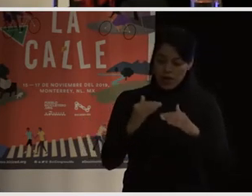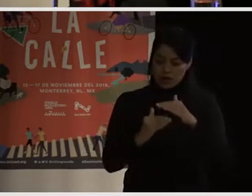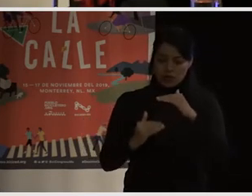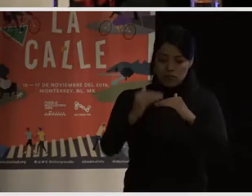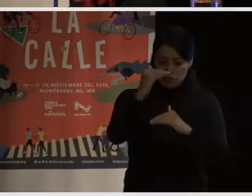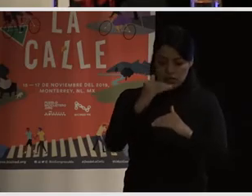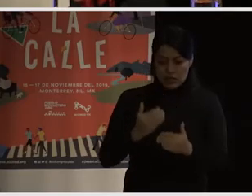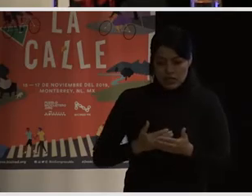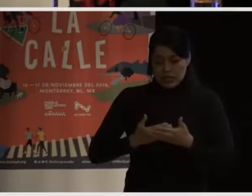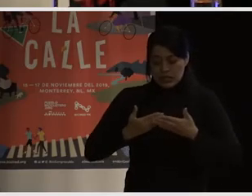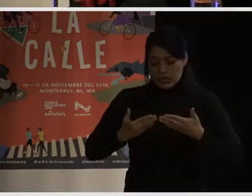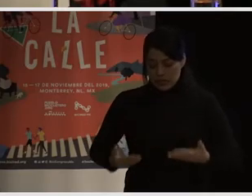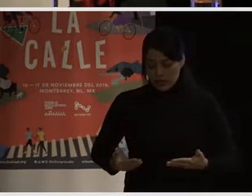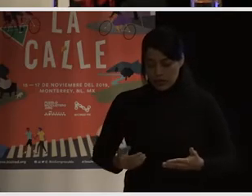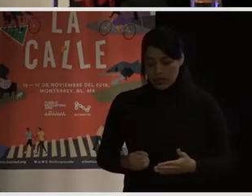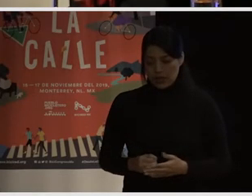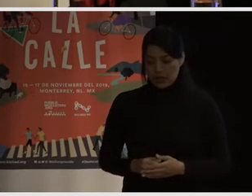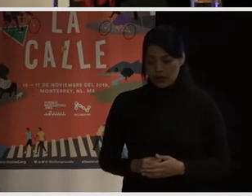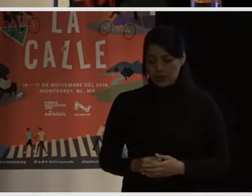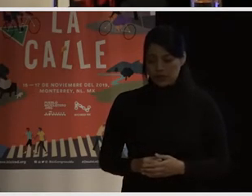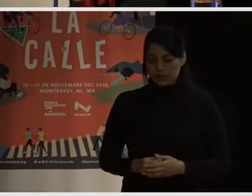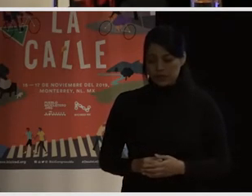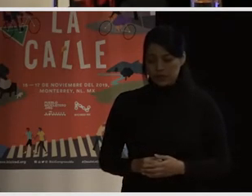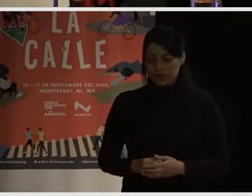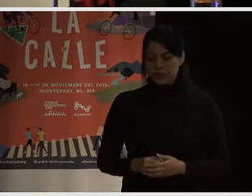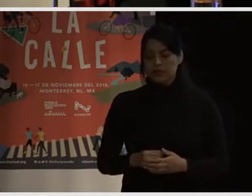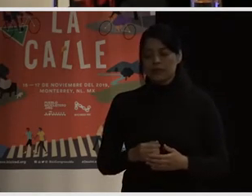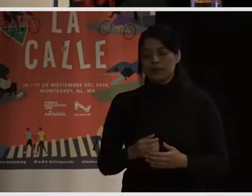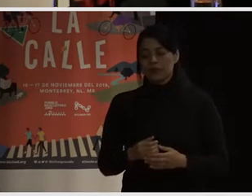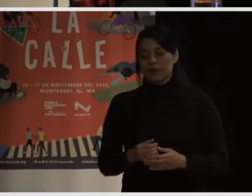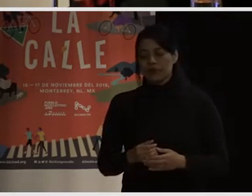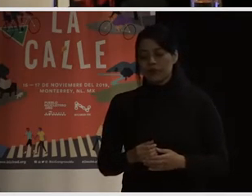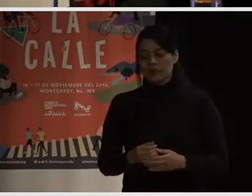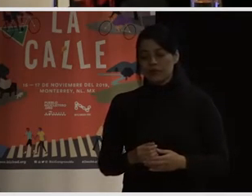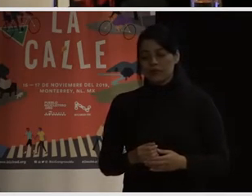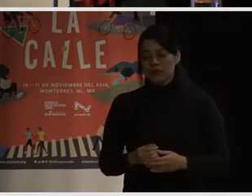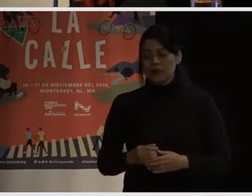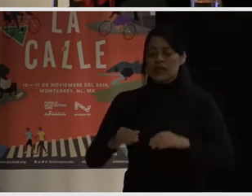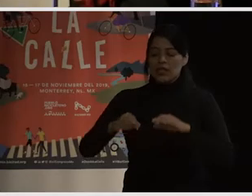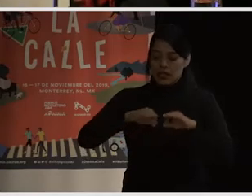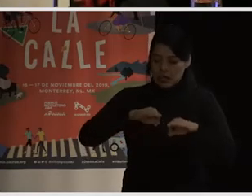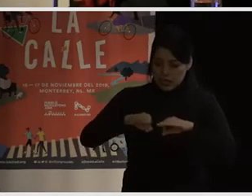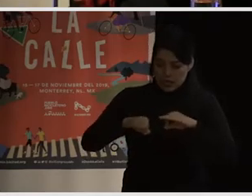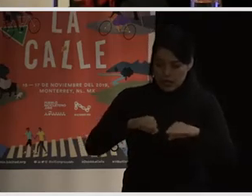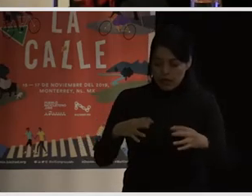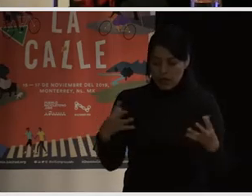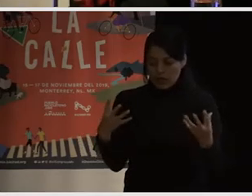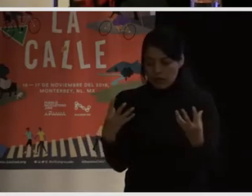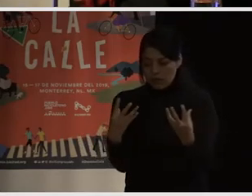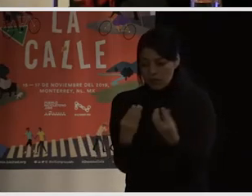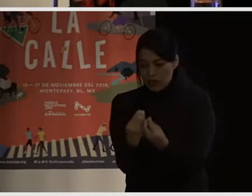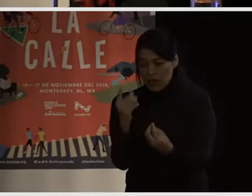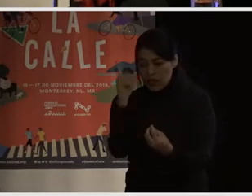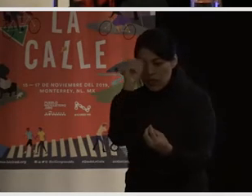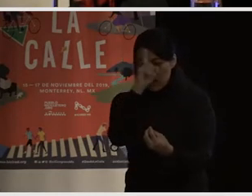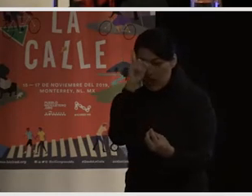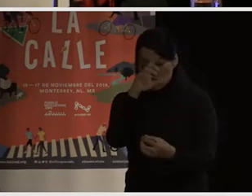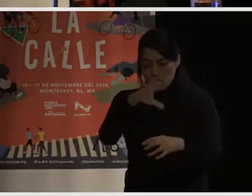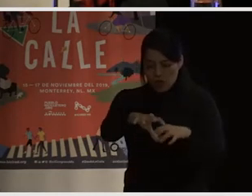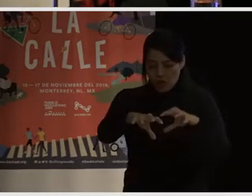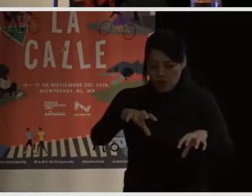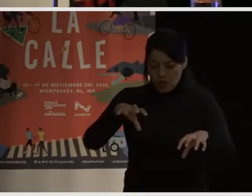y actualmente en la conformación del del trabajo en el consejo de zonas metropolitanas